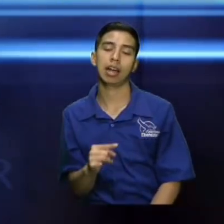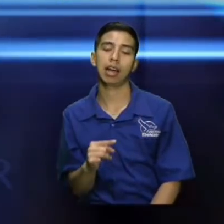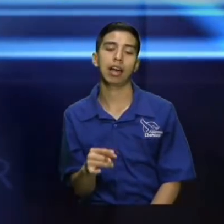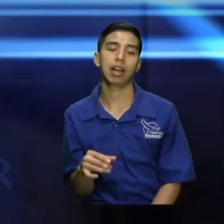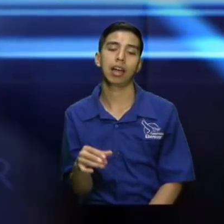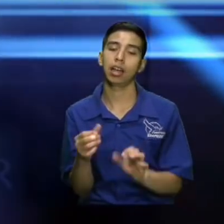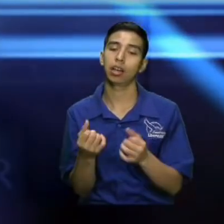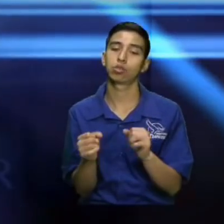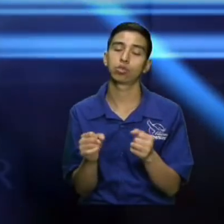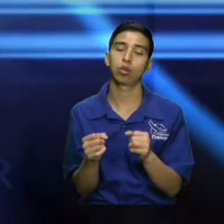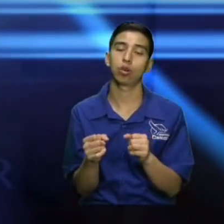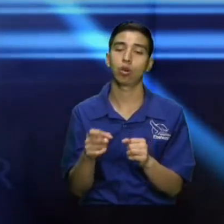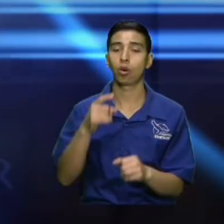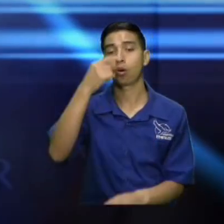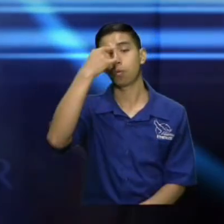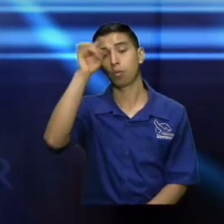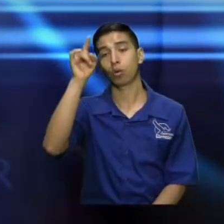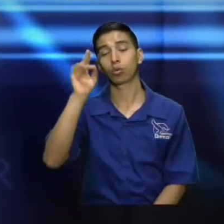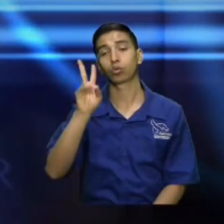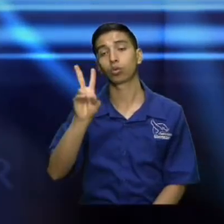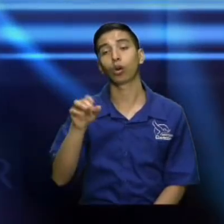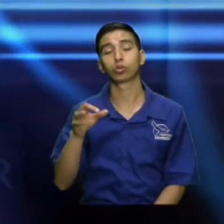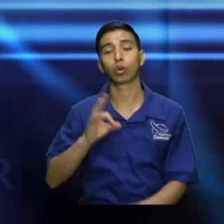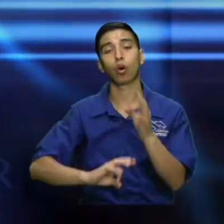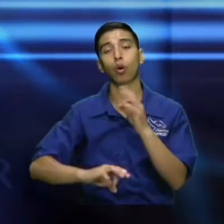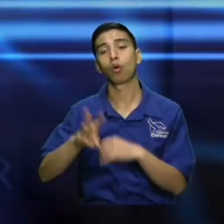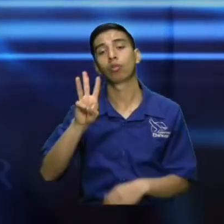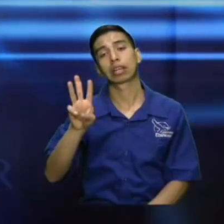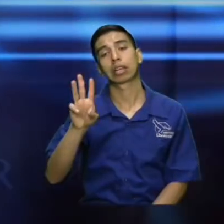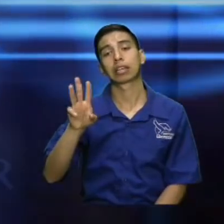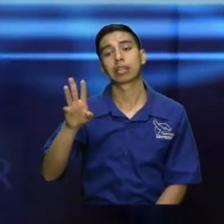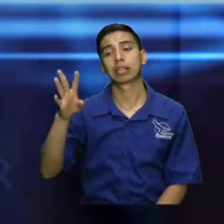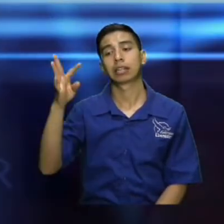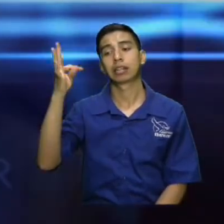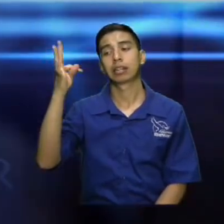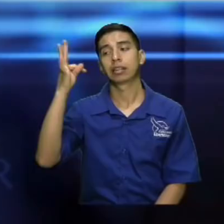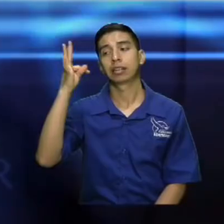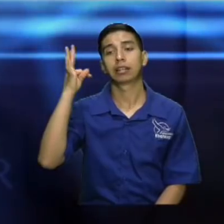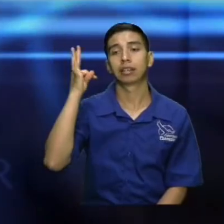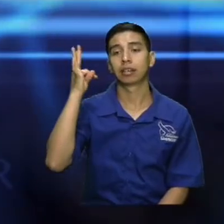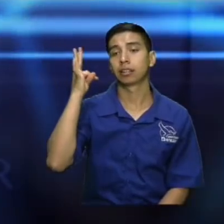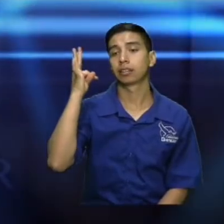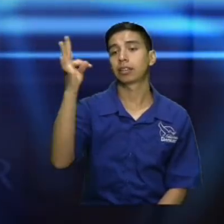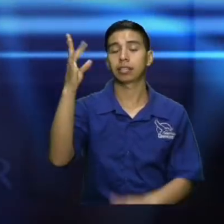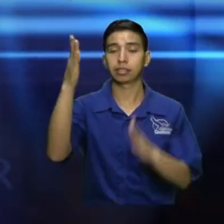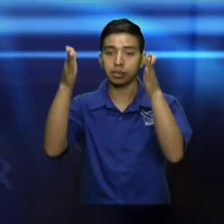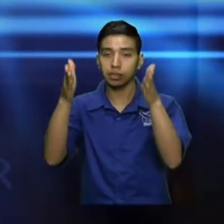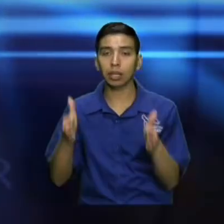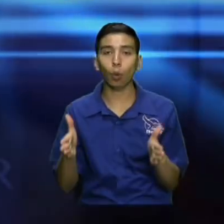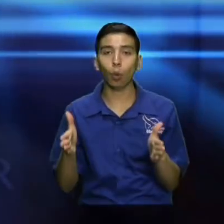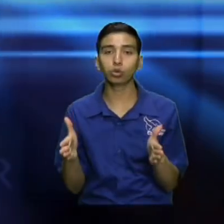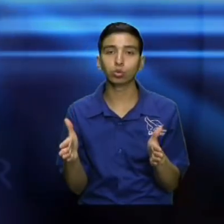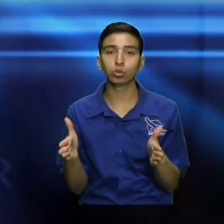testigos. Lo mínimo, doble porción.